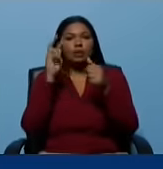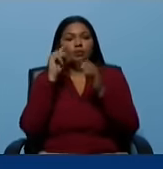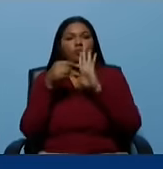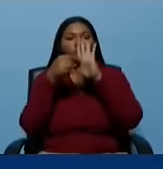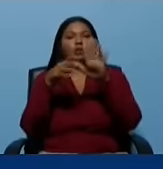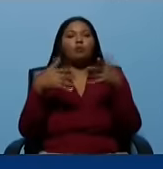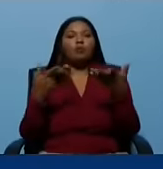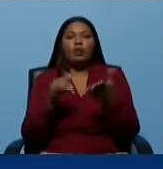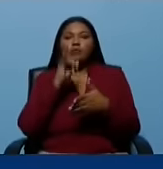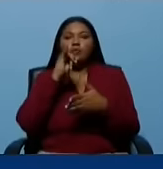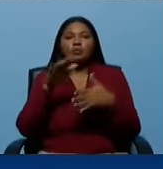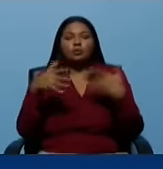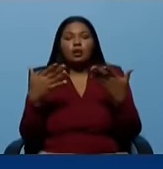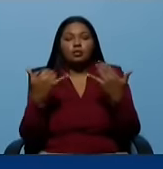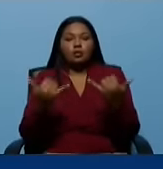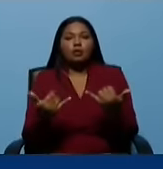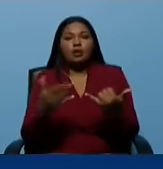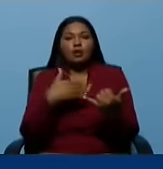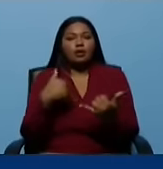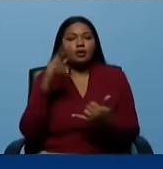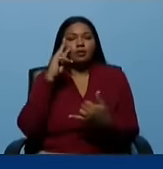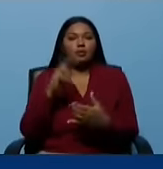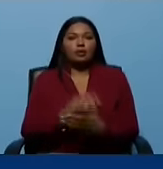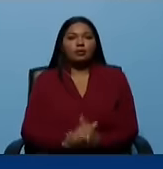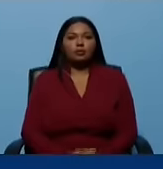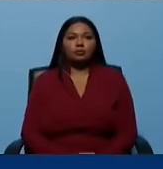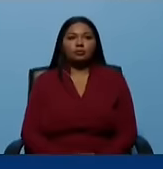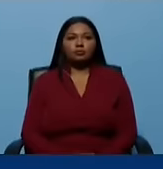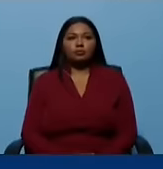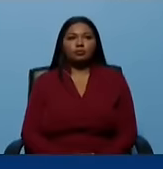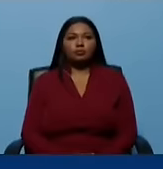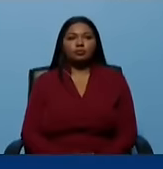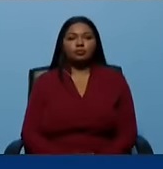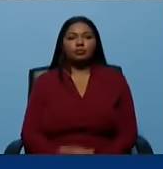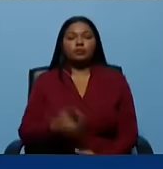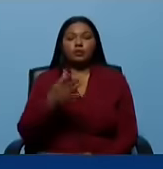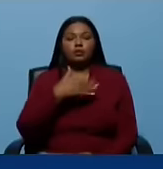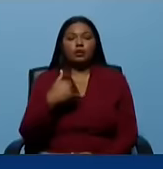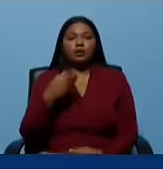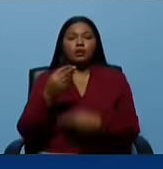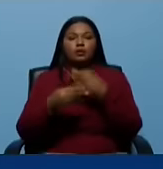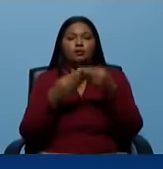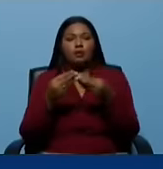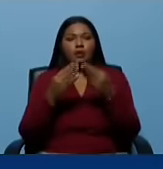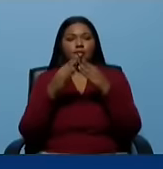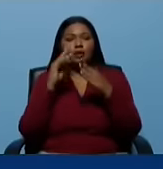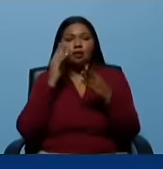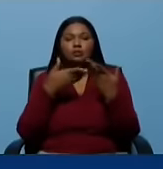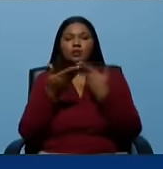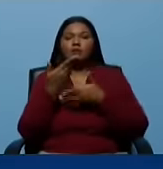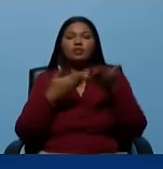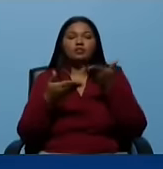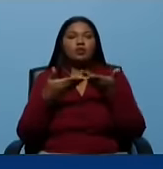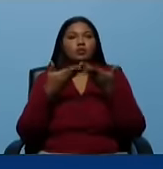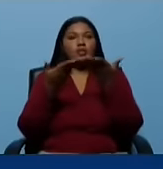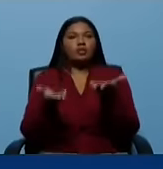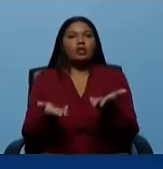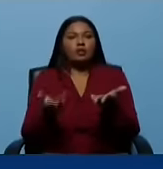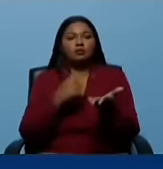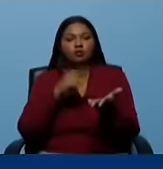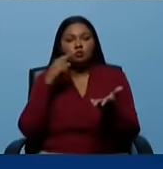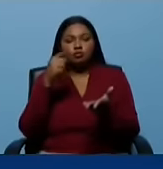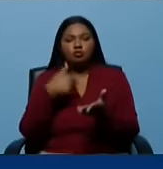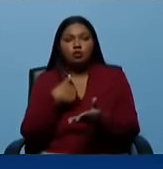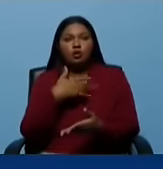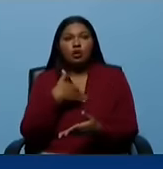información que los que manejan la plataforma quieren que vean Y eso es un servicio que te ofrecen O sea si yo quiero que salga